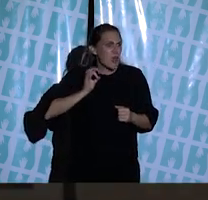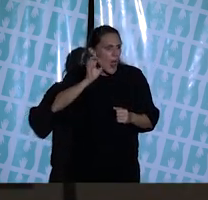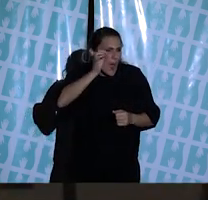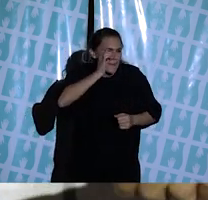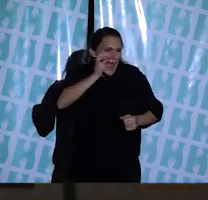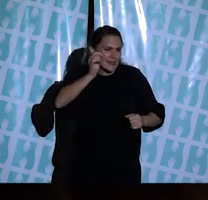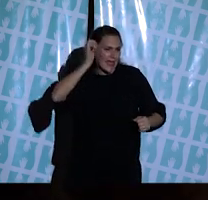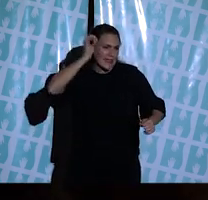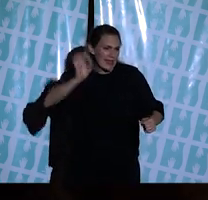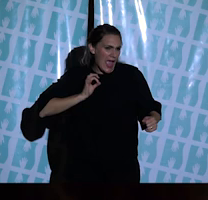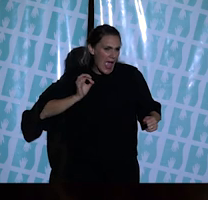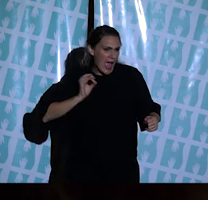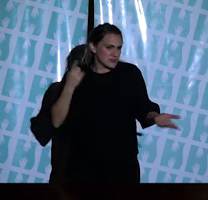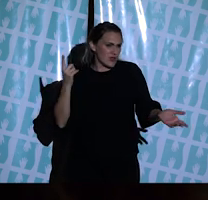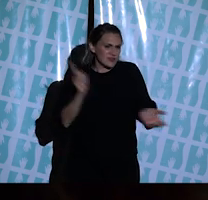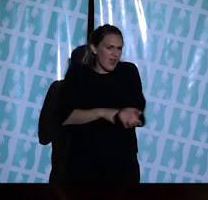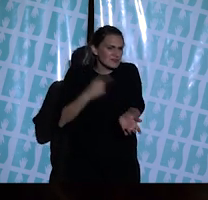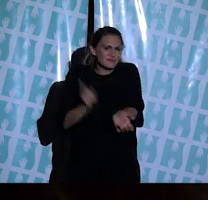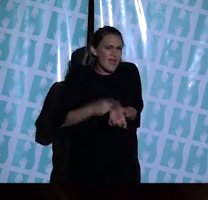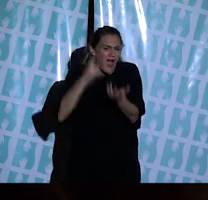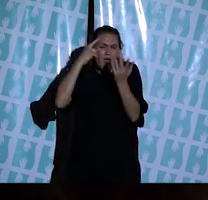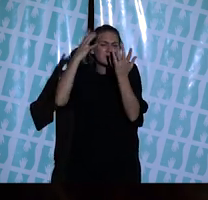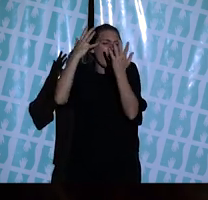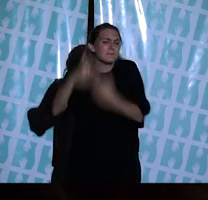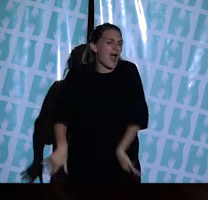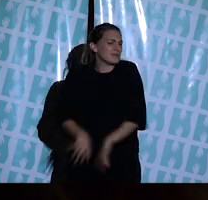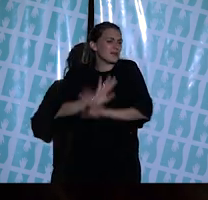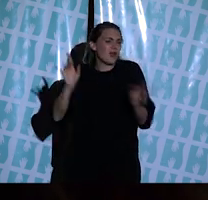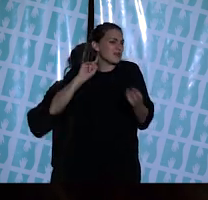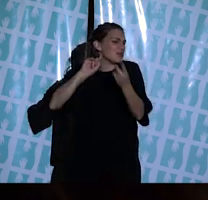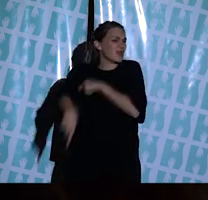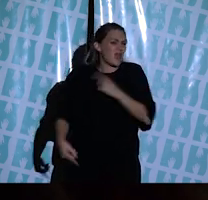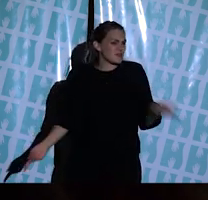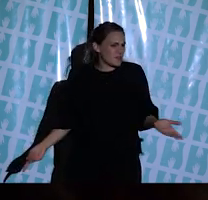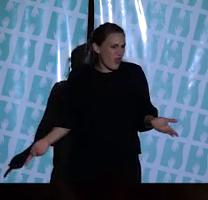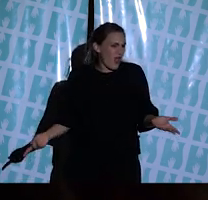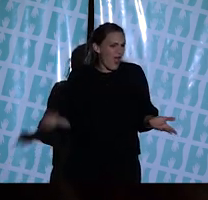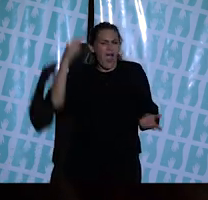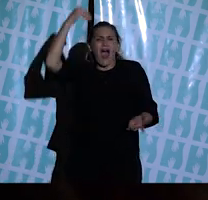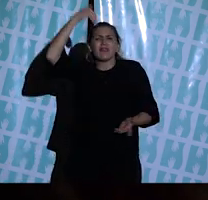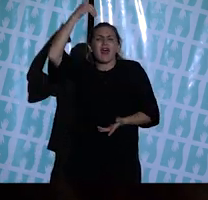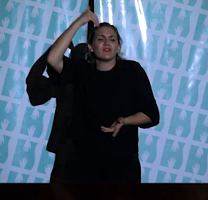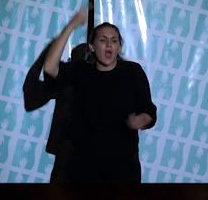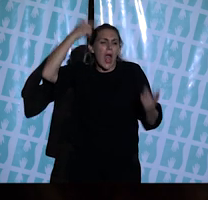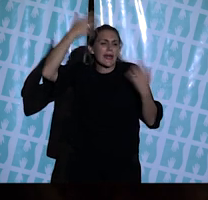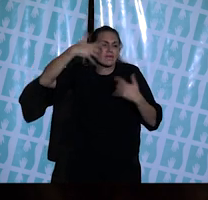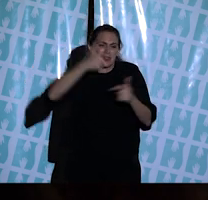se refuerza este sistema y se hace automático. Se hace automático, se hace inconsciente, ¿no?